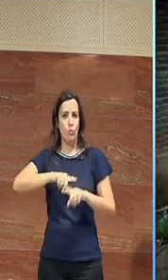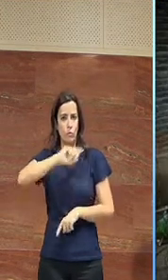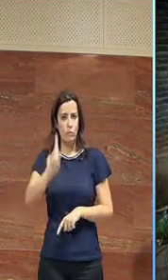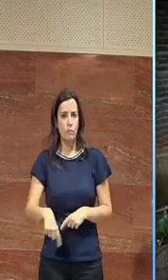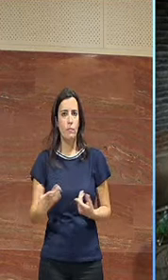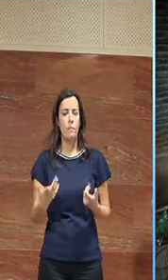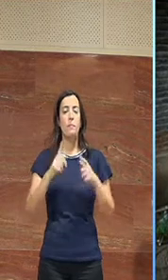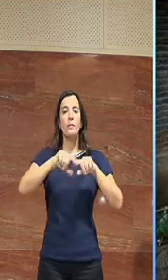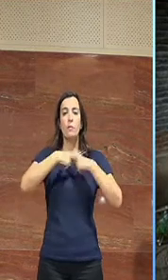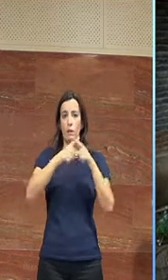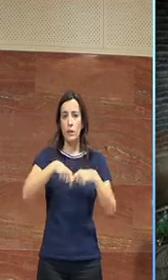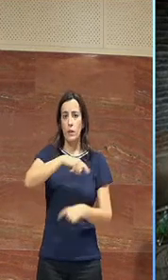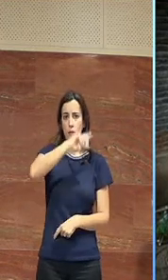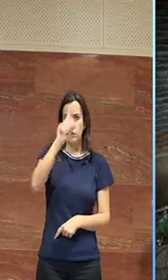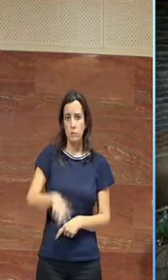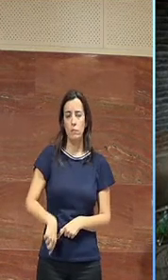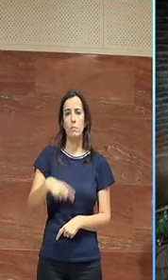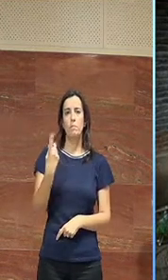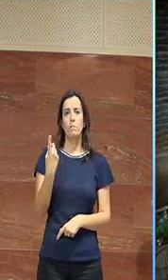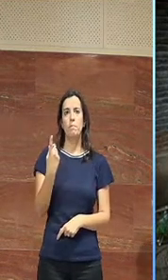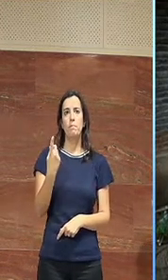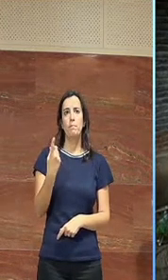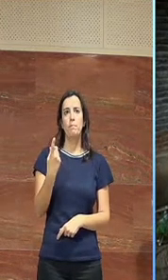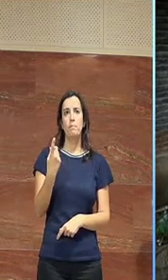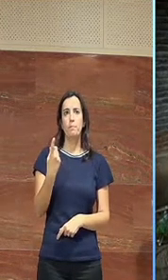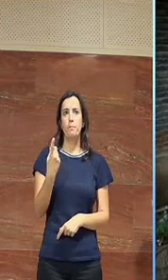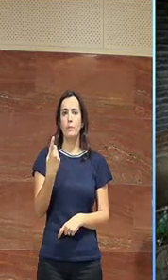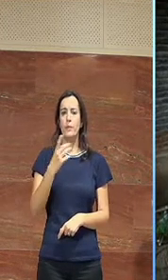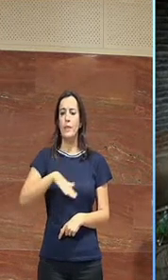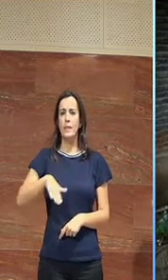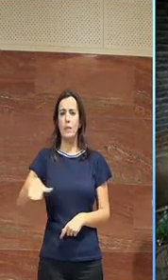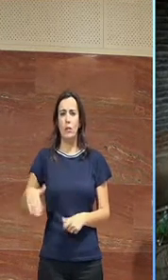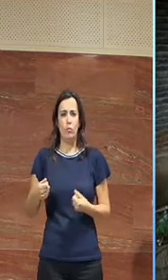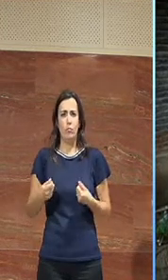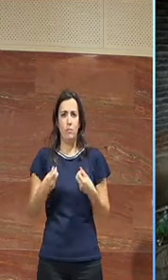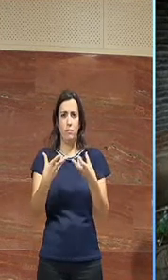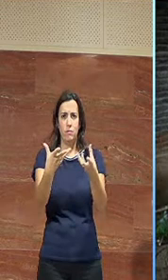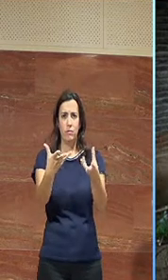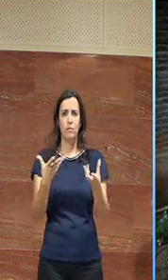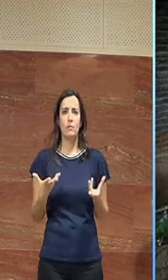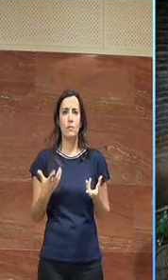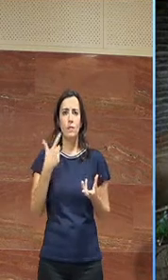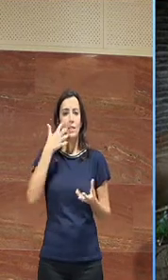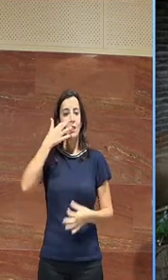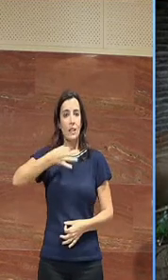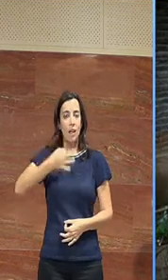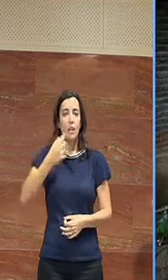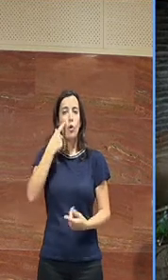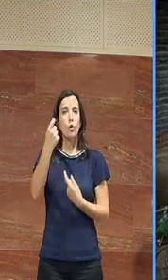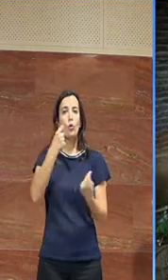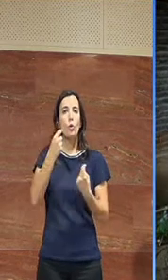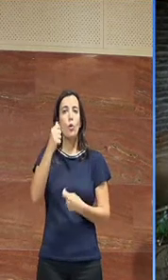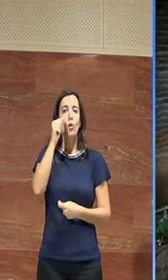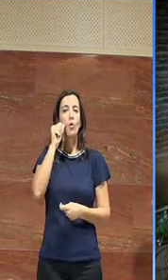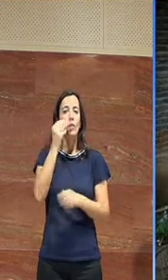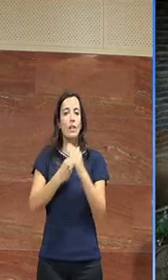familias que tienen un número grande de niños, donde no hay control de la natalidad, donde